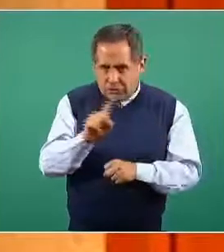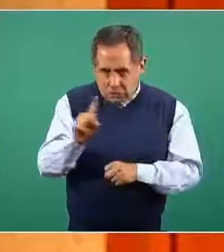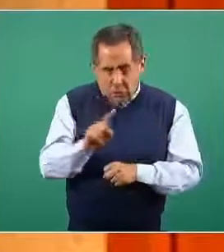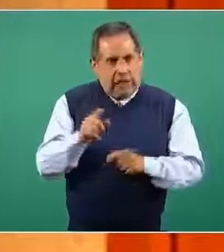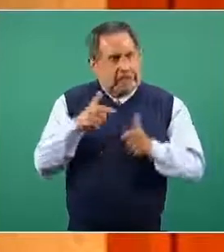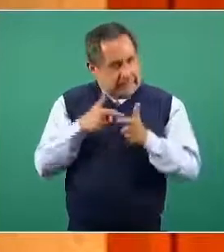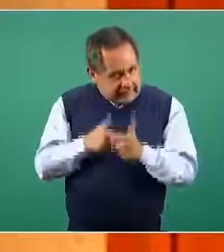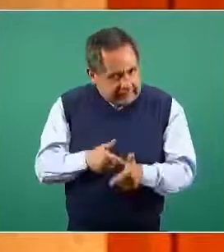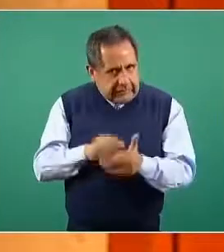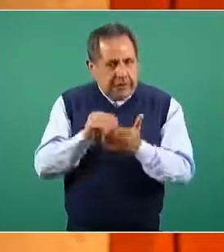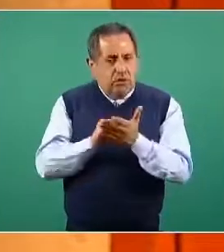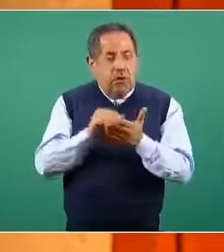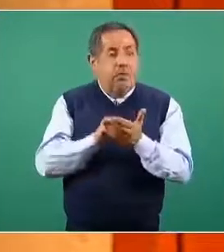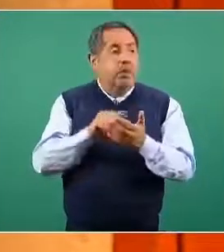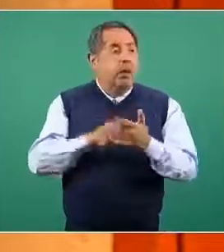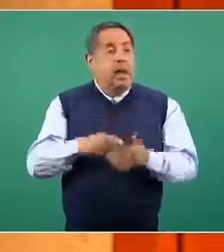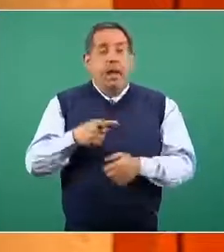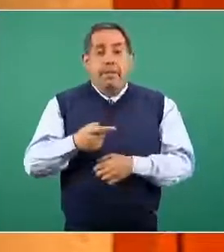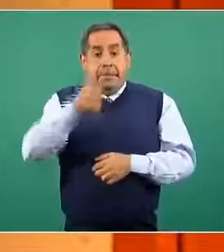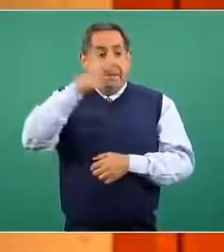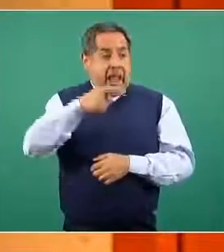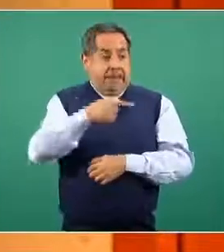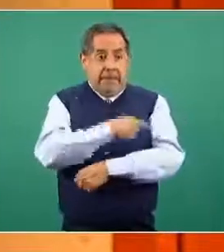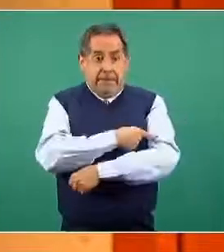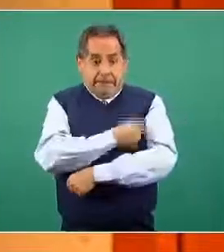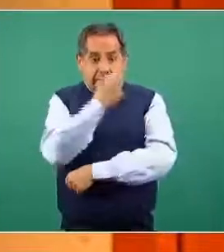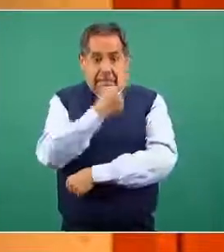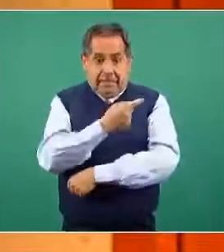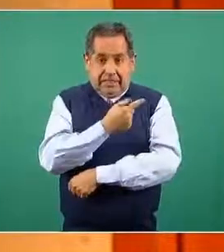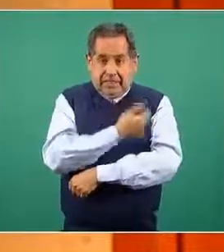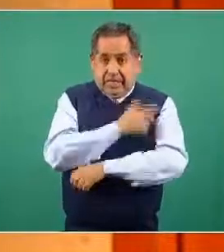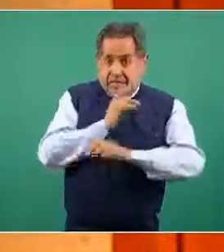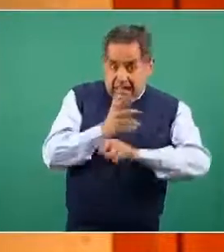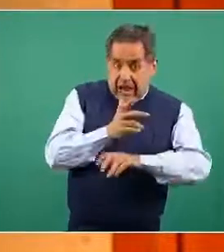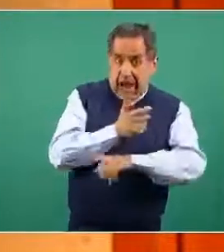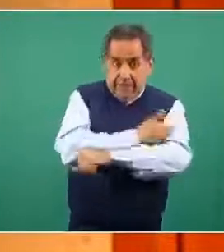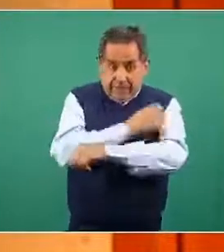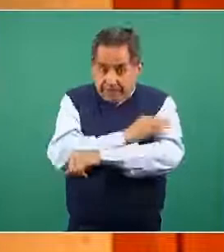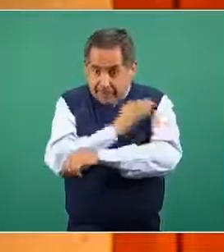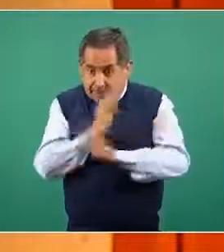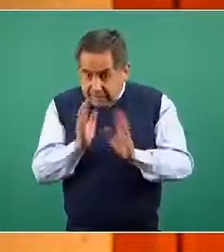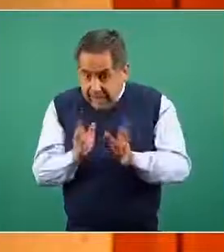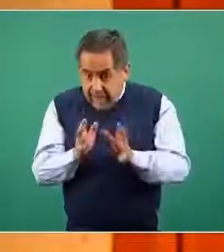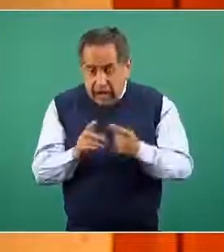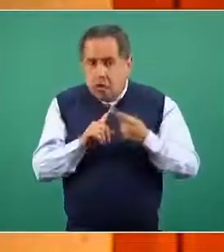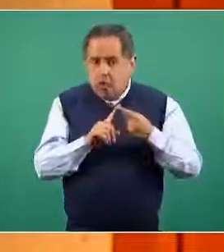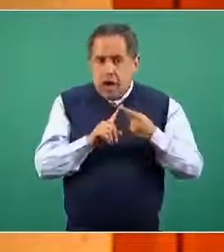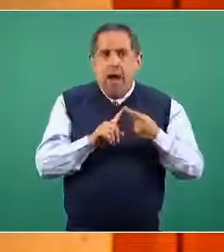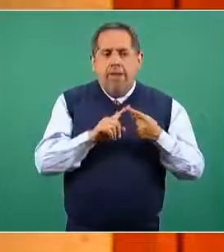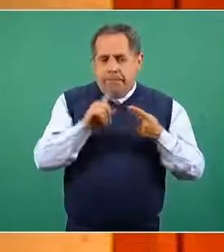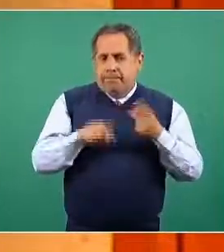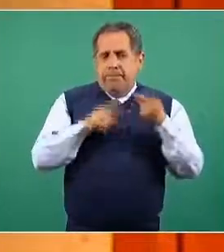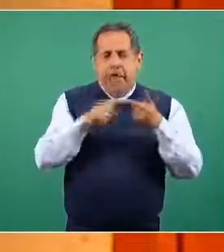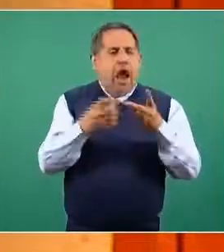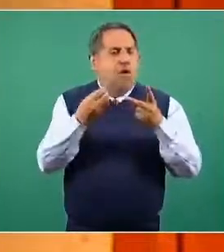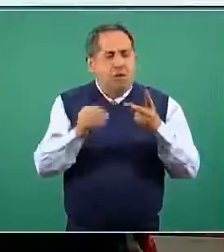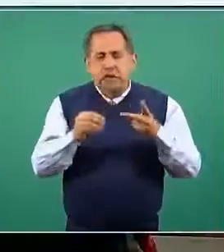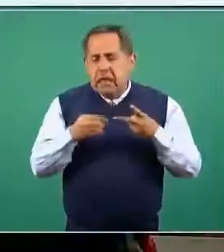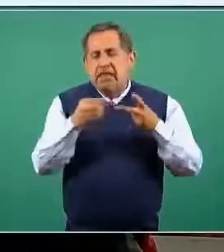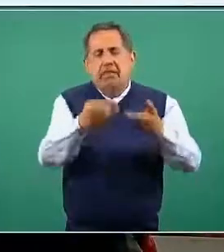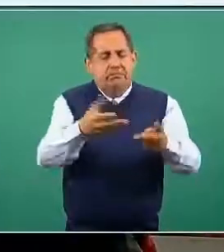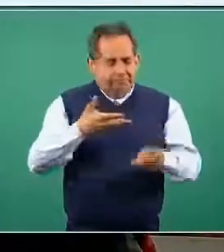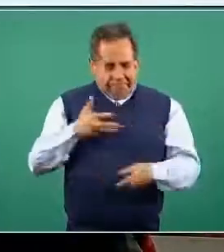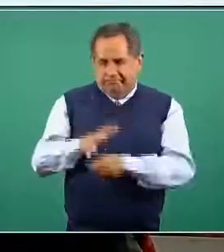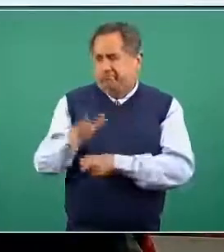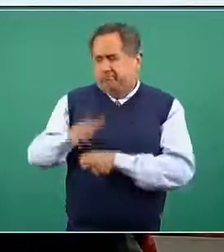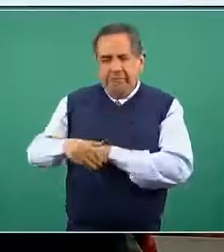todas las personas que han sido vacunadas en primera dosis hasta el momento, está garantizada su segunda dosis. Y